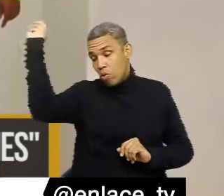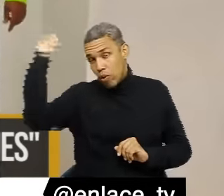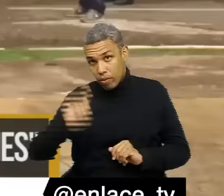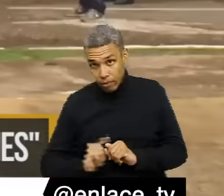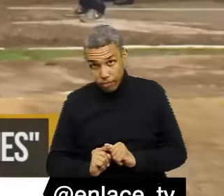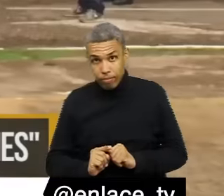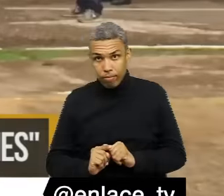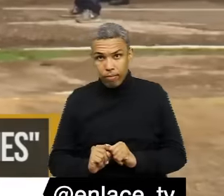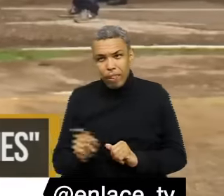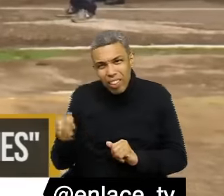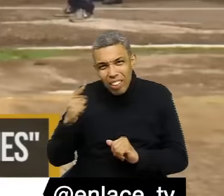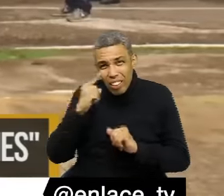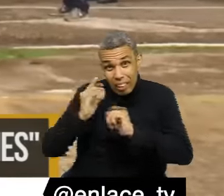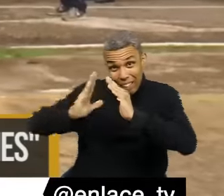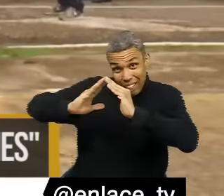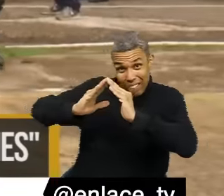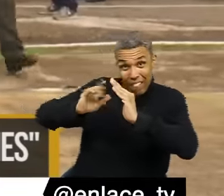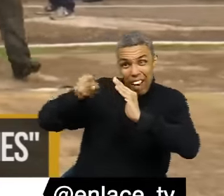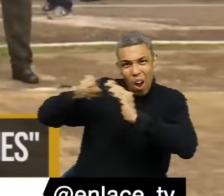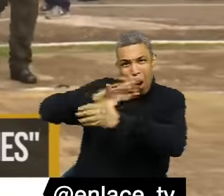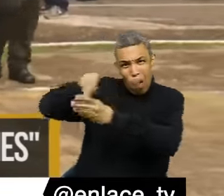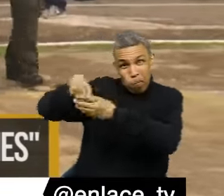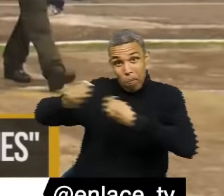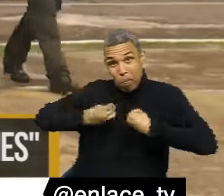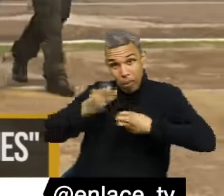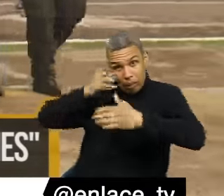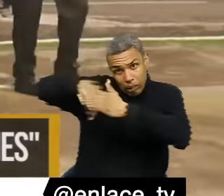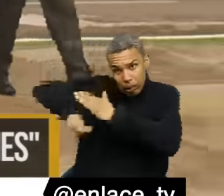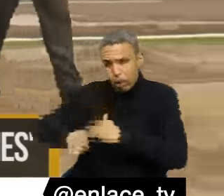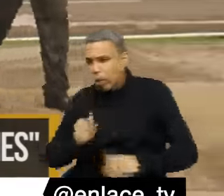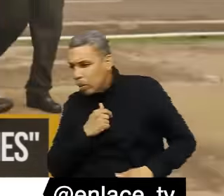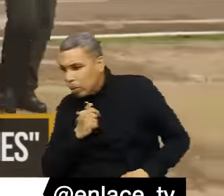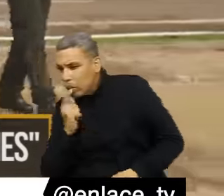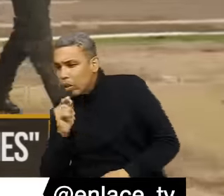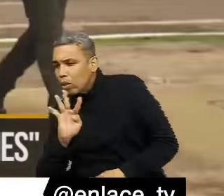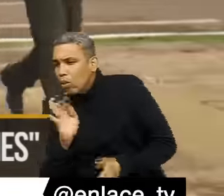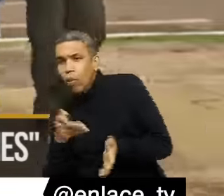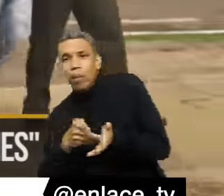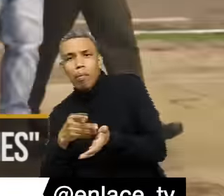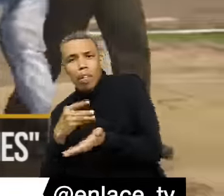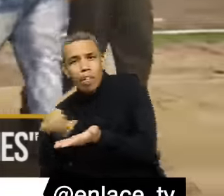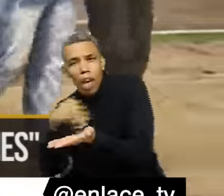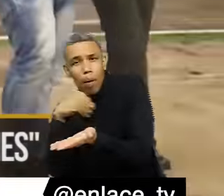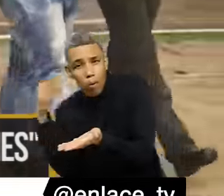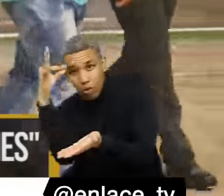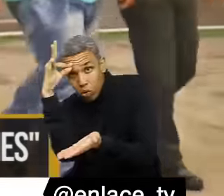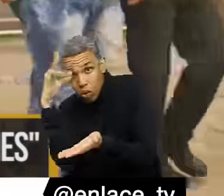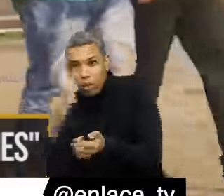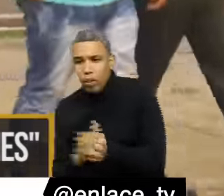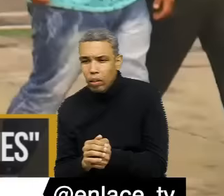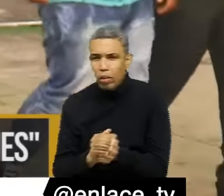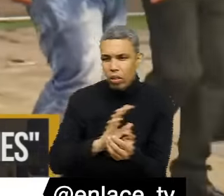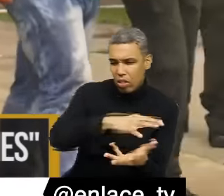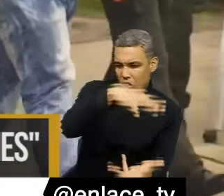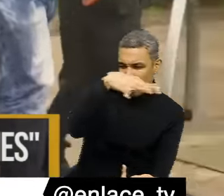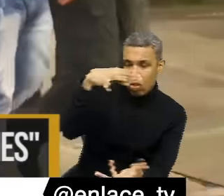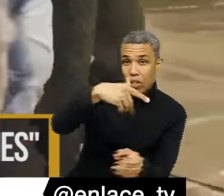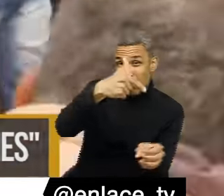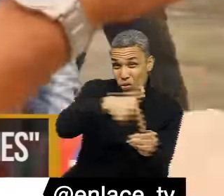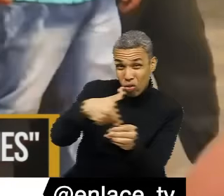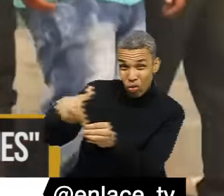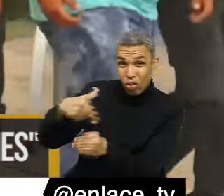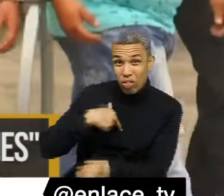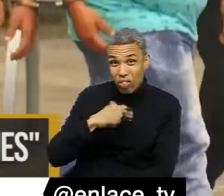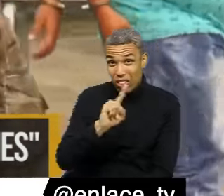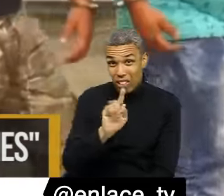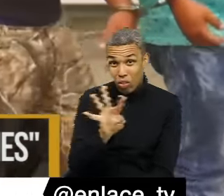la incautación de 1000 gramos de base de coca, 42 galones de ácido clorhídrico y 144 galones de gasolina que servían de insumo